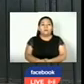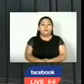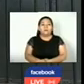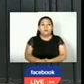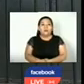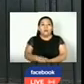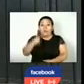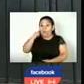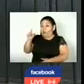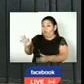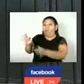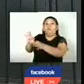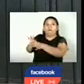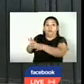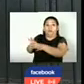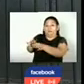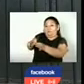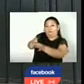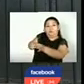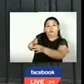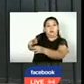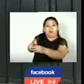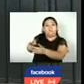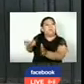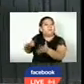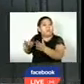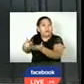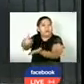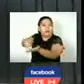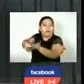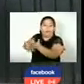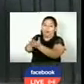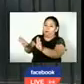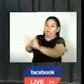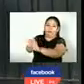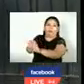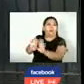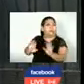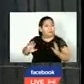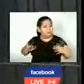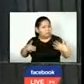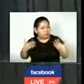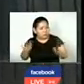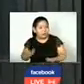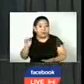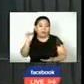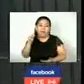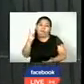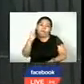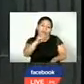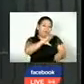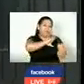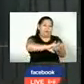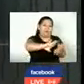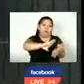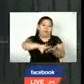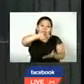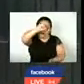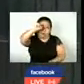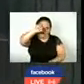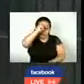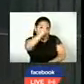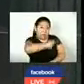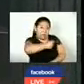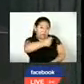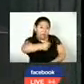Con candado encontramos la puerta de la Alcaldía de San José Villanueva. Esto se debe a la falta de pago de salarios de tres meses a los